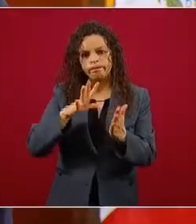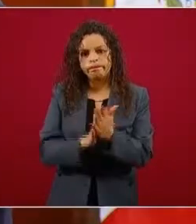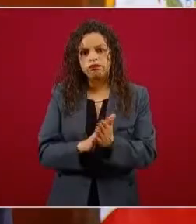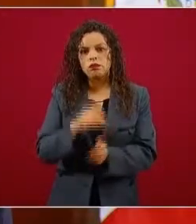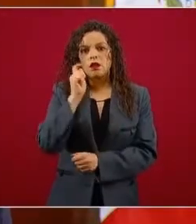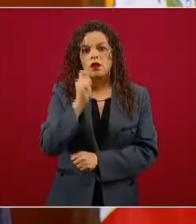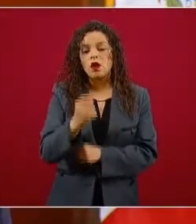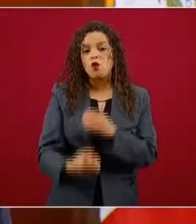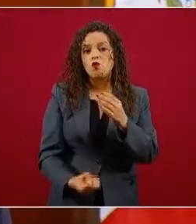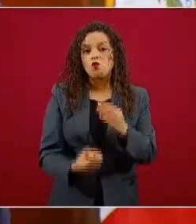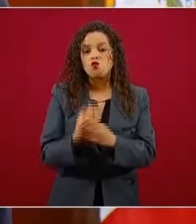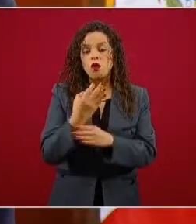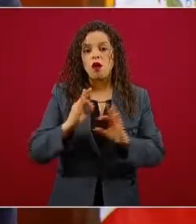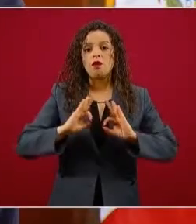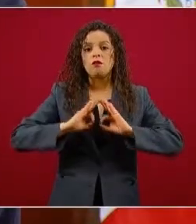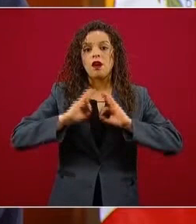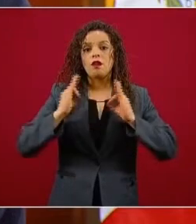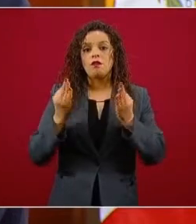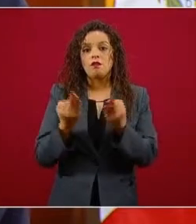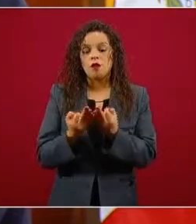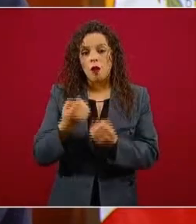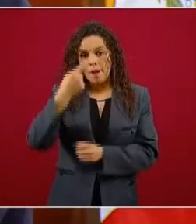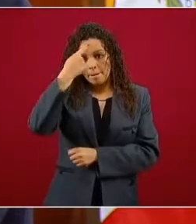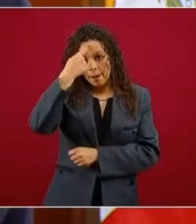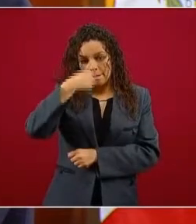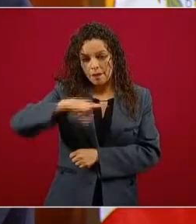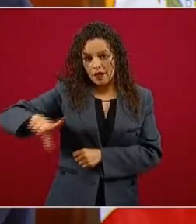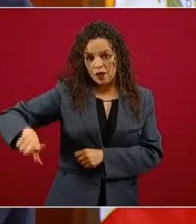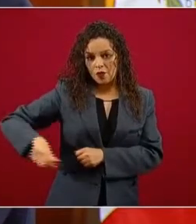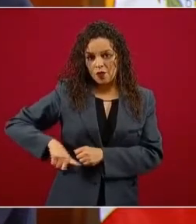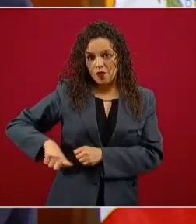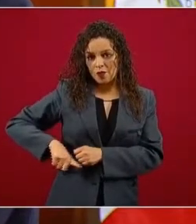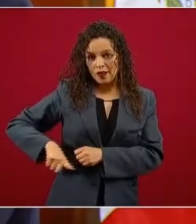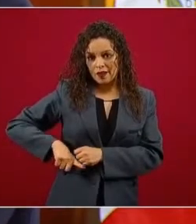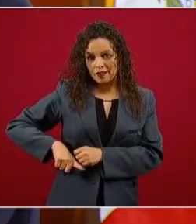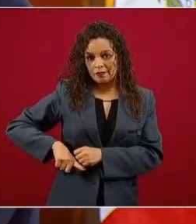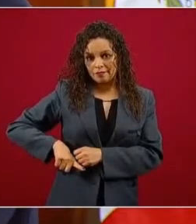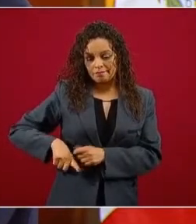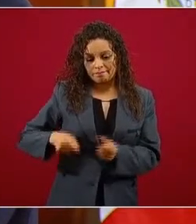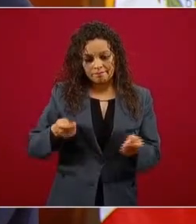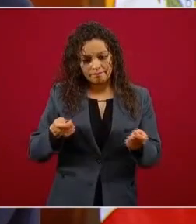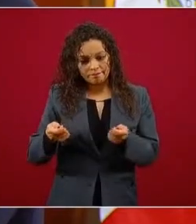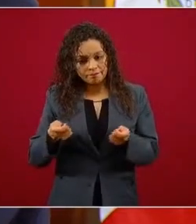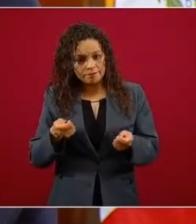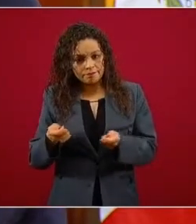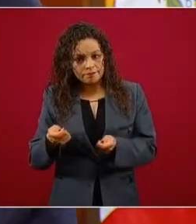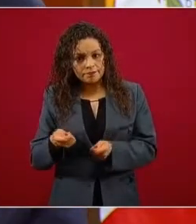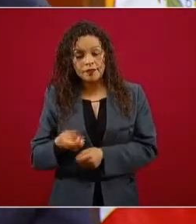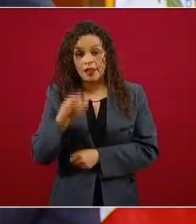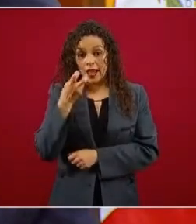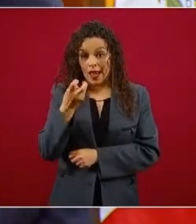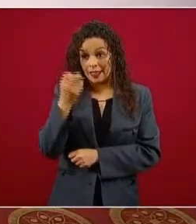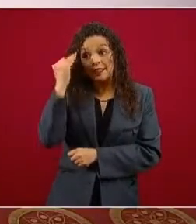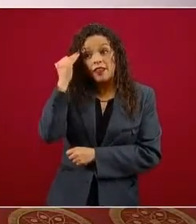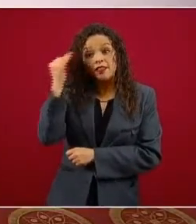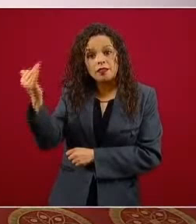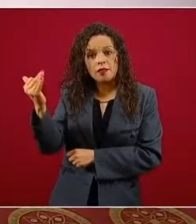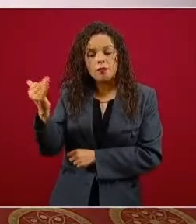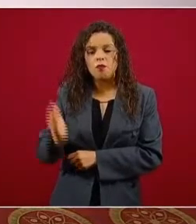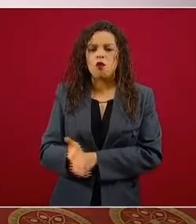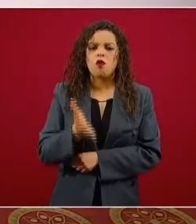la nueva forma de hacer política. Para entonces habremos terminado